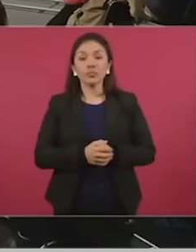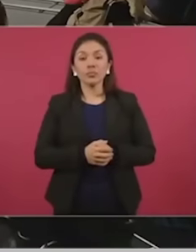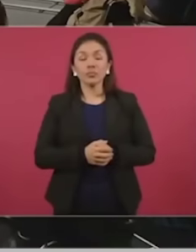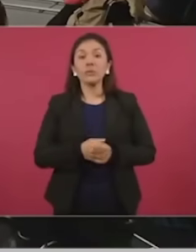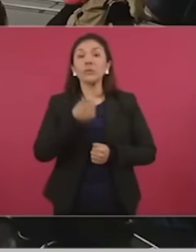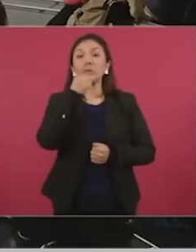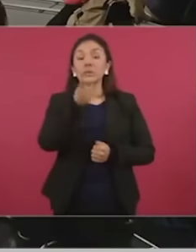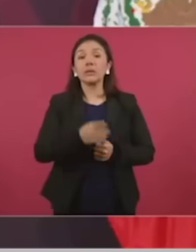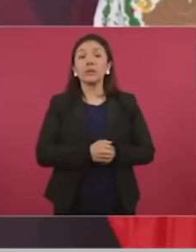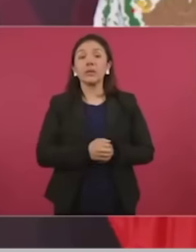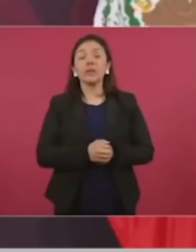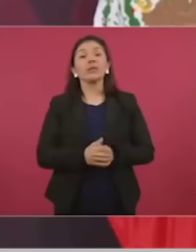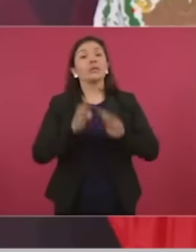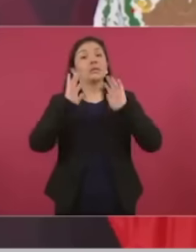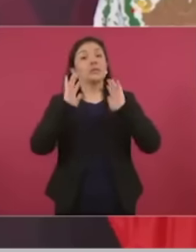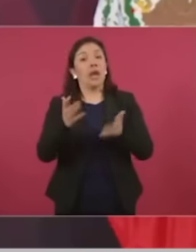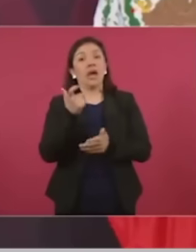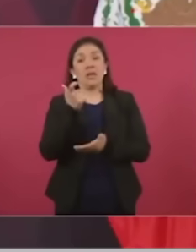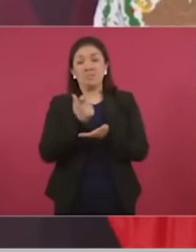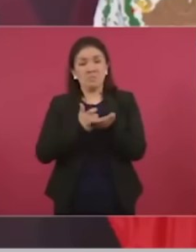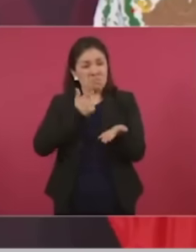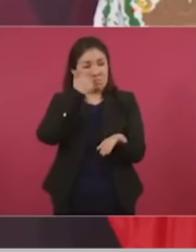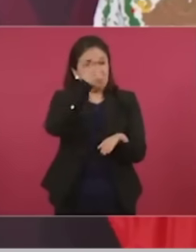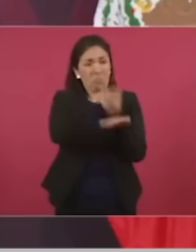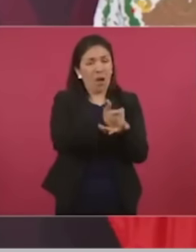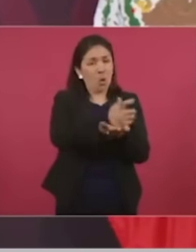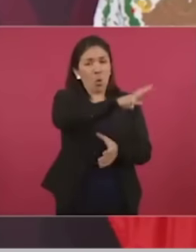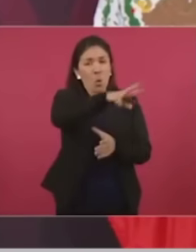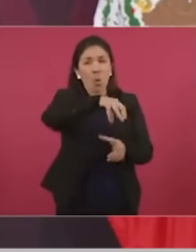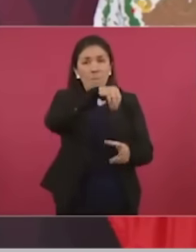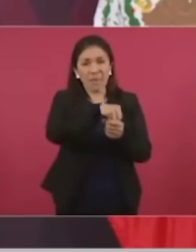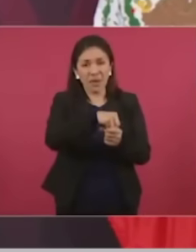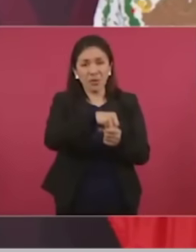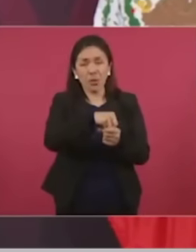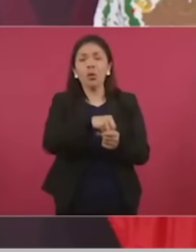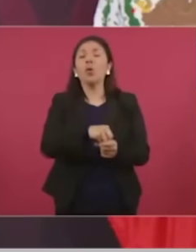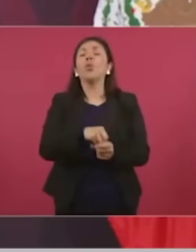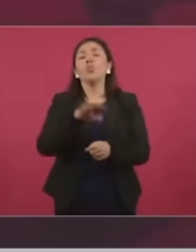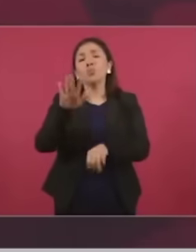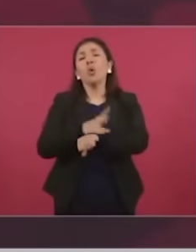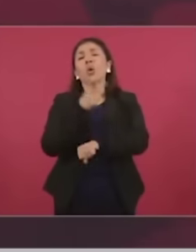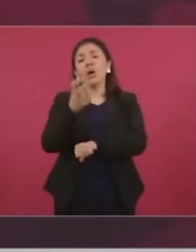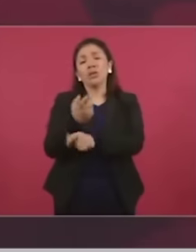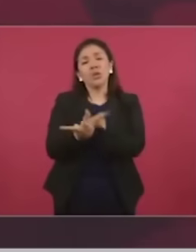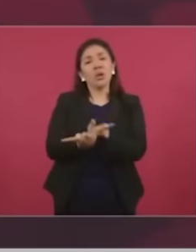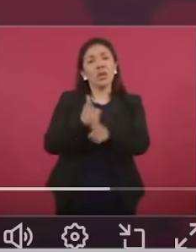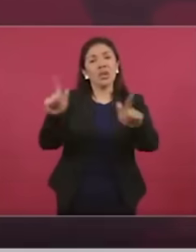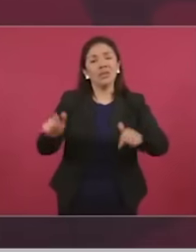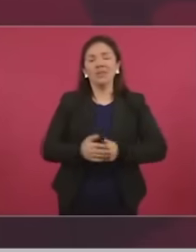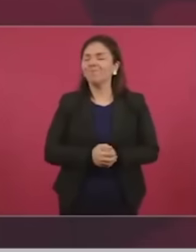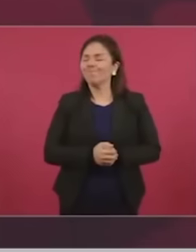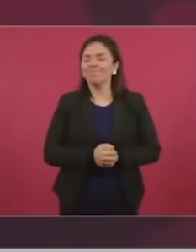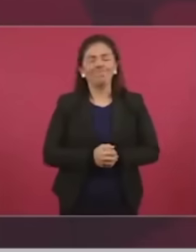pagaron y por eso los dejaron, que hasta que pagaron todos, pues no es cierto.